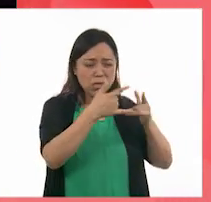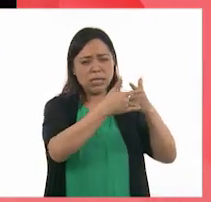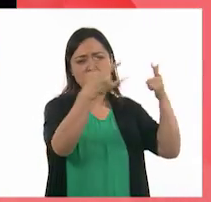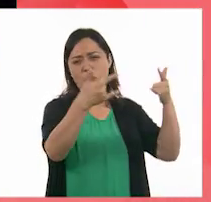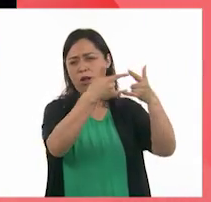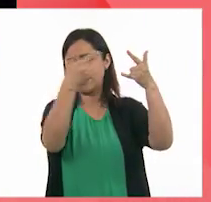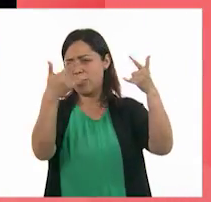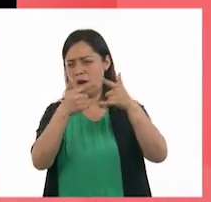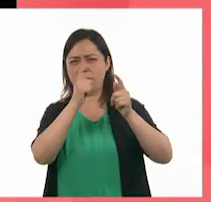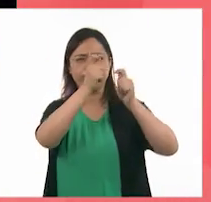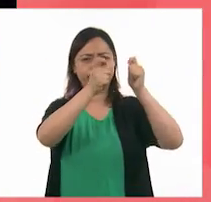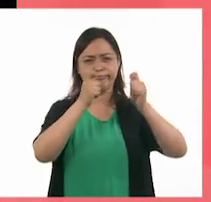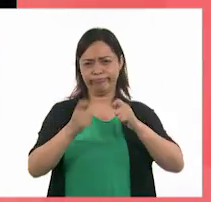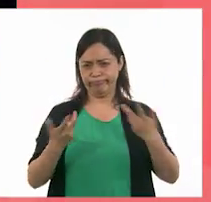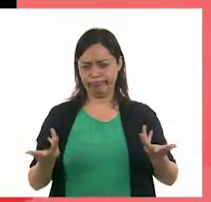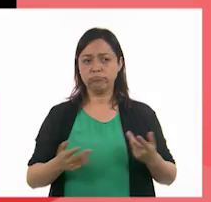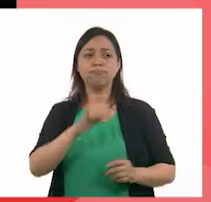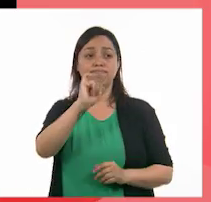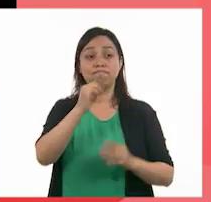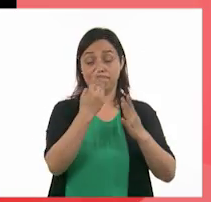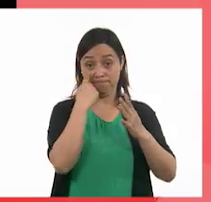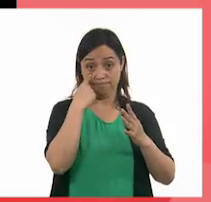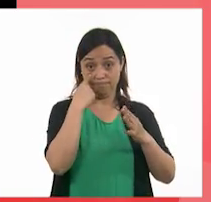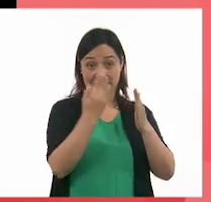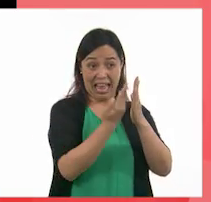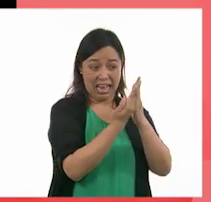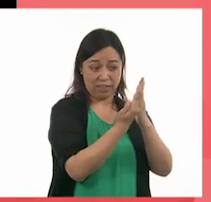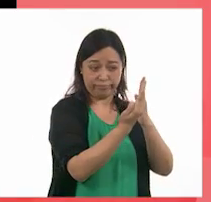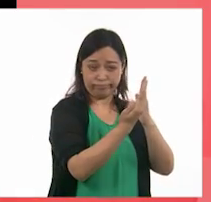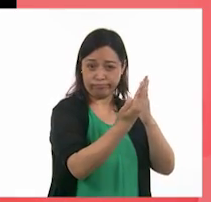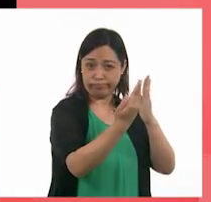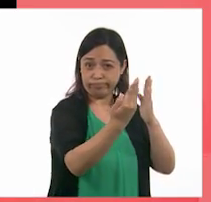mira, precisamente este muro fronterizo